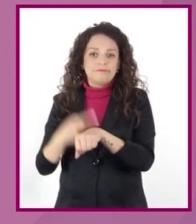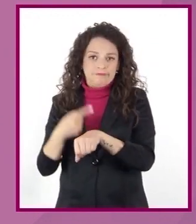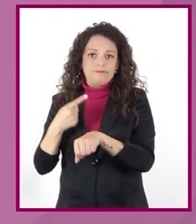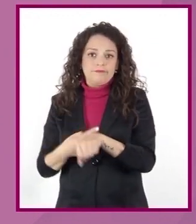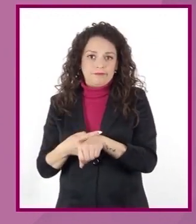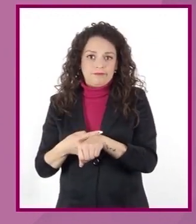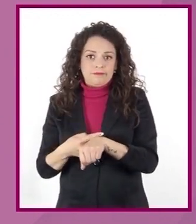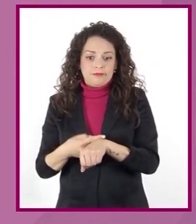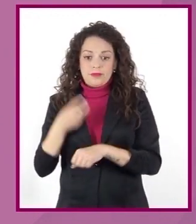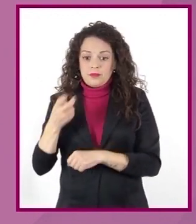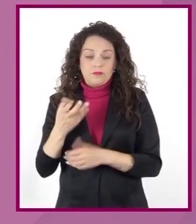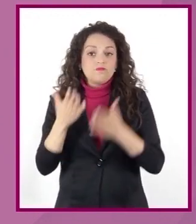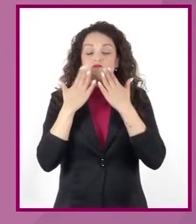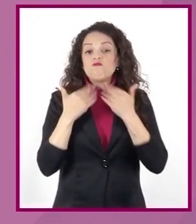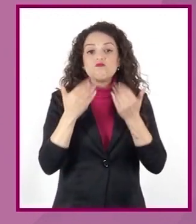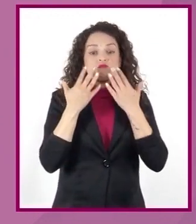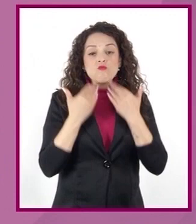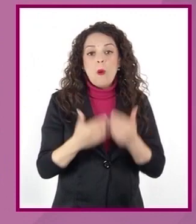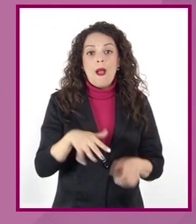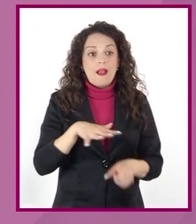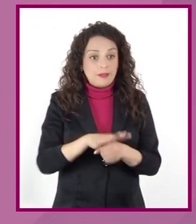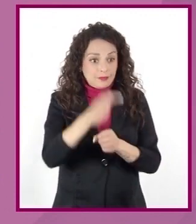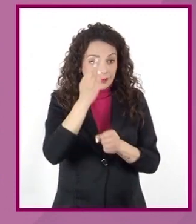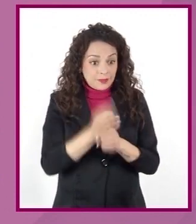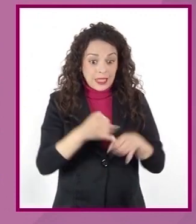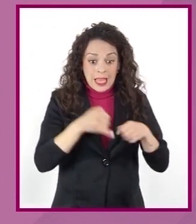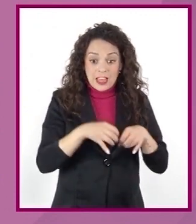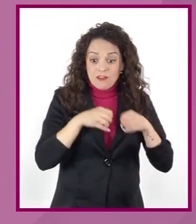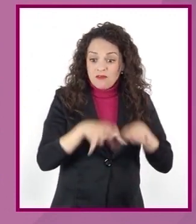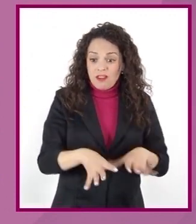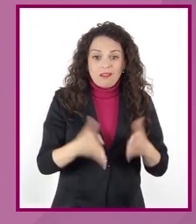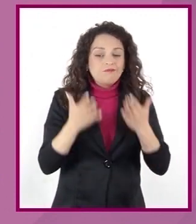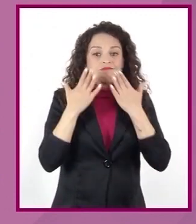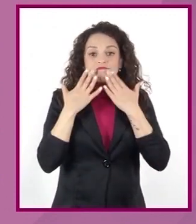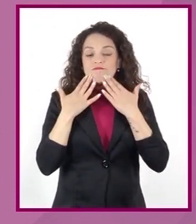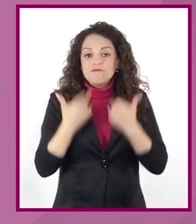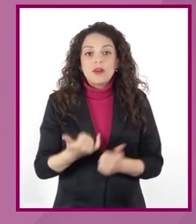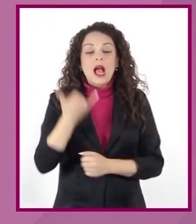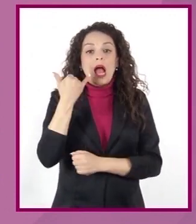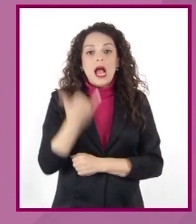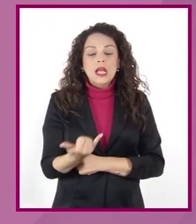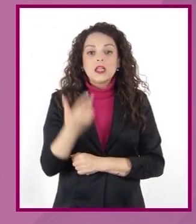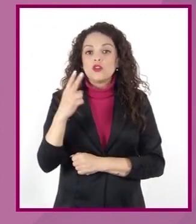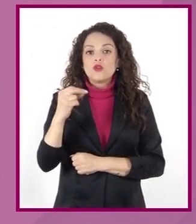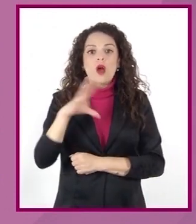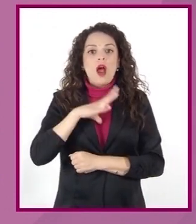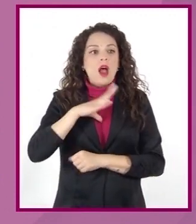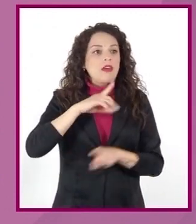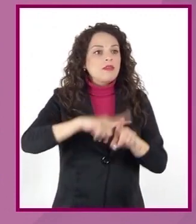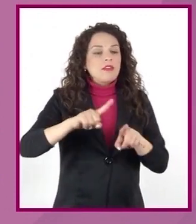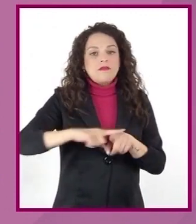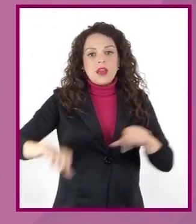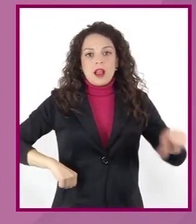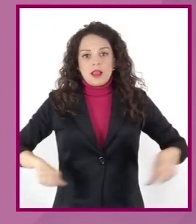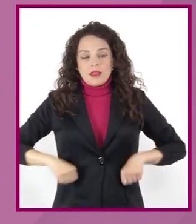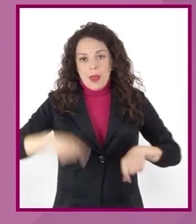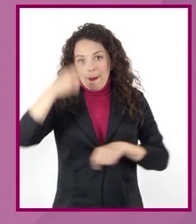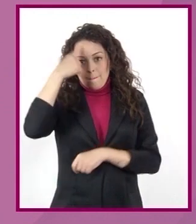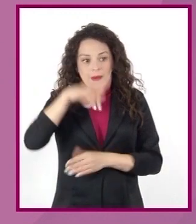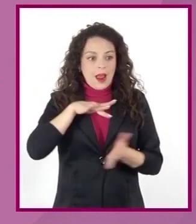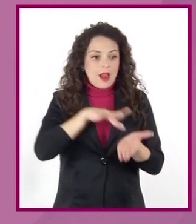no había mucha información. Además, no se llevaban a cabo tantas acciones en favor de la